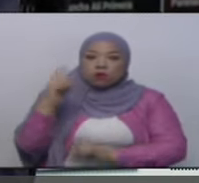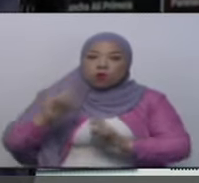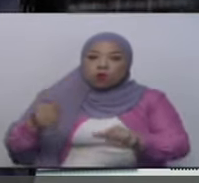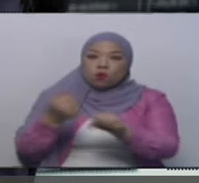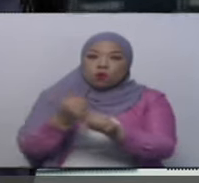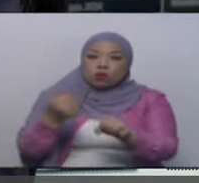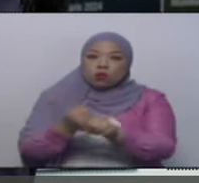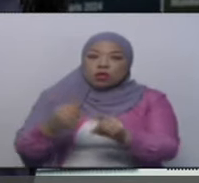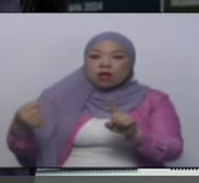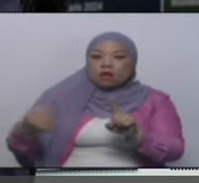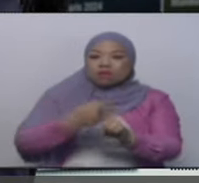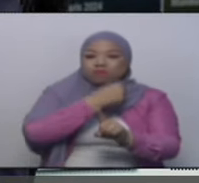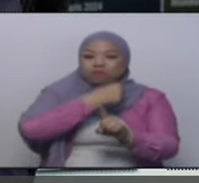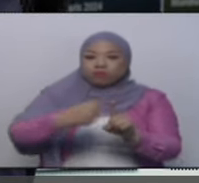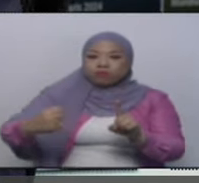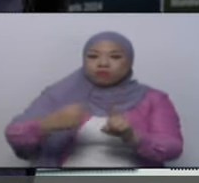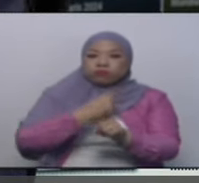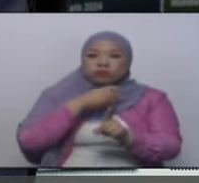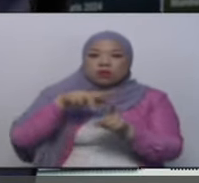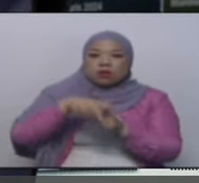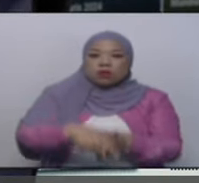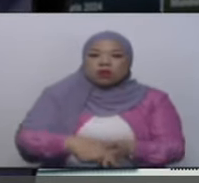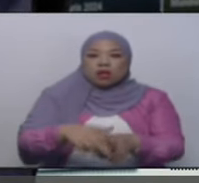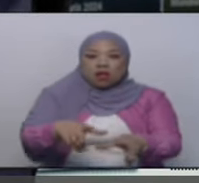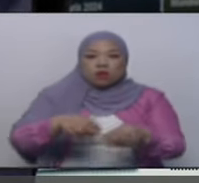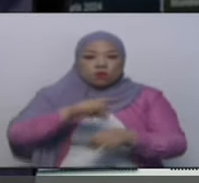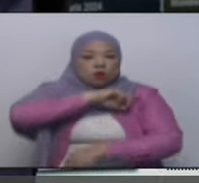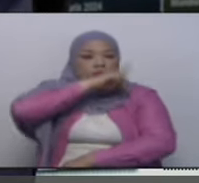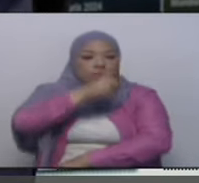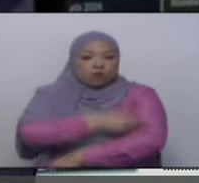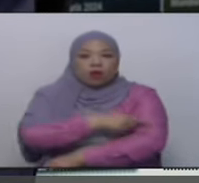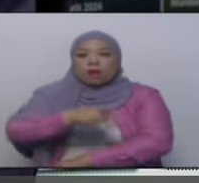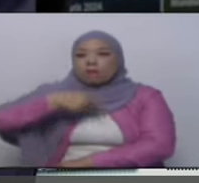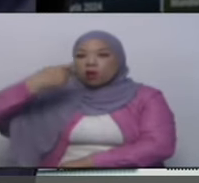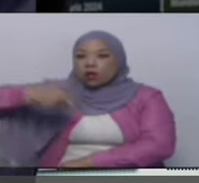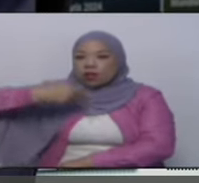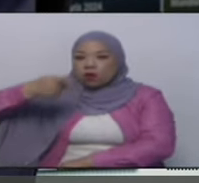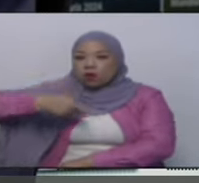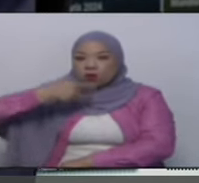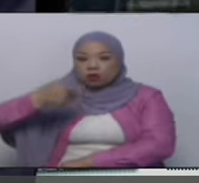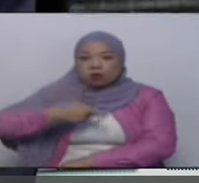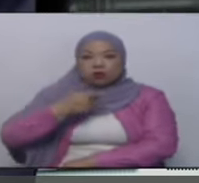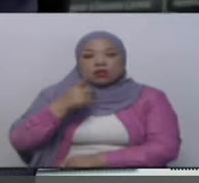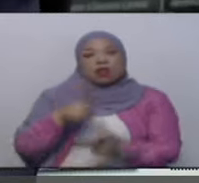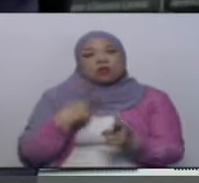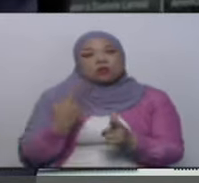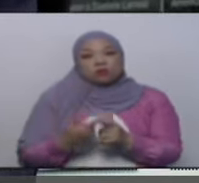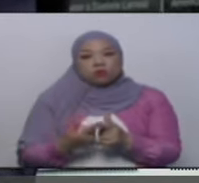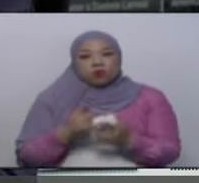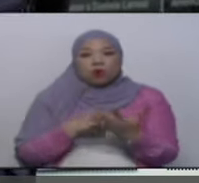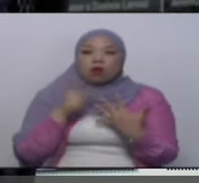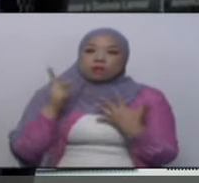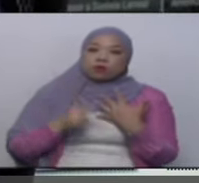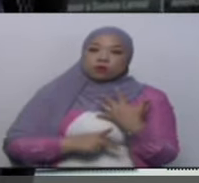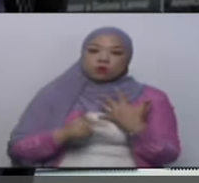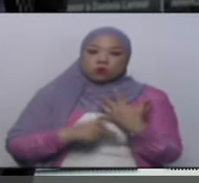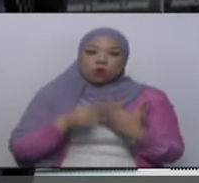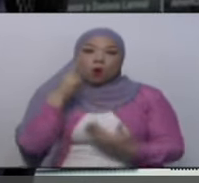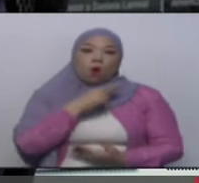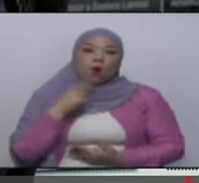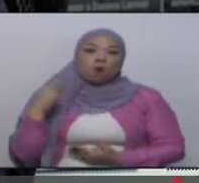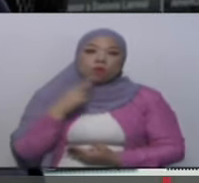ser violada por quienes tomaron el poder político entonces de este proyecto de